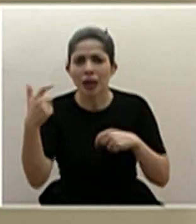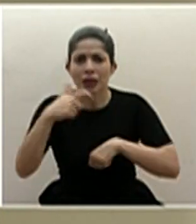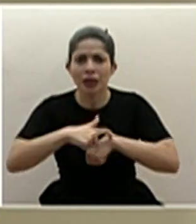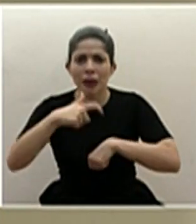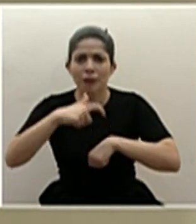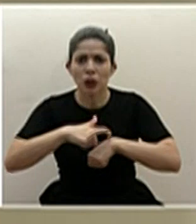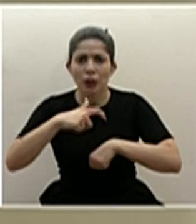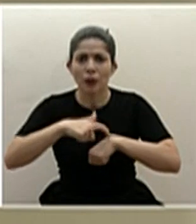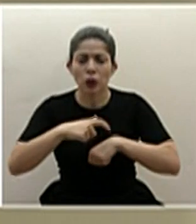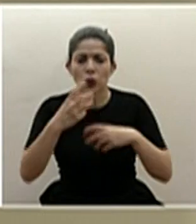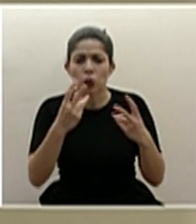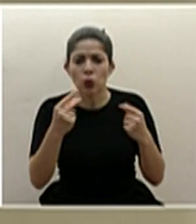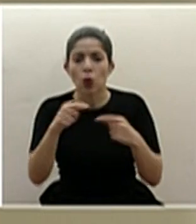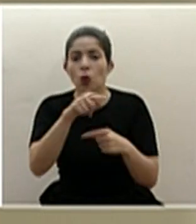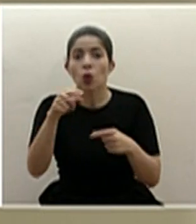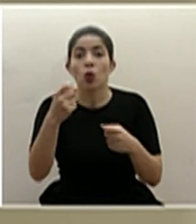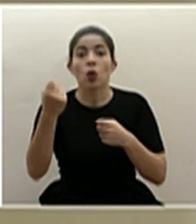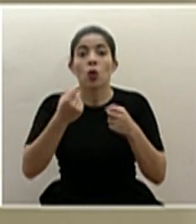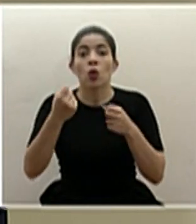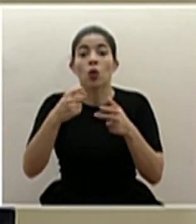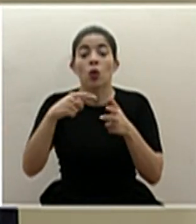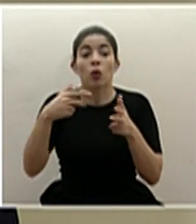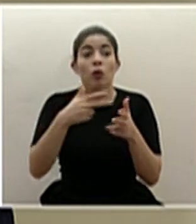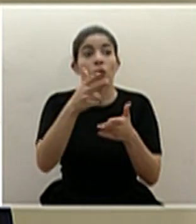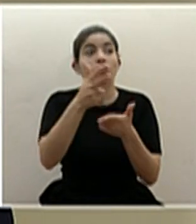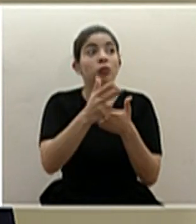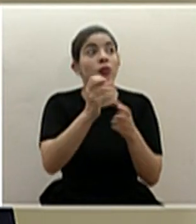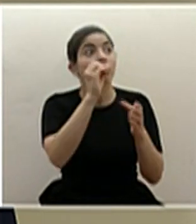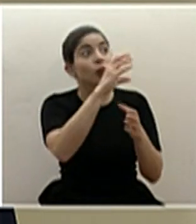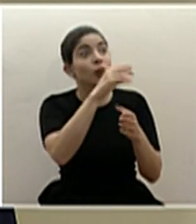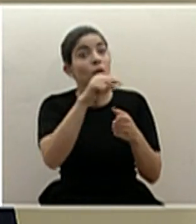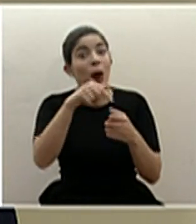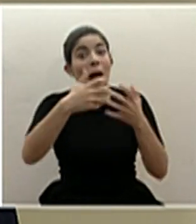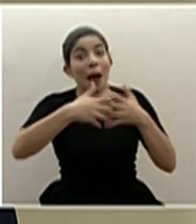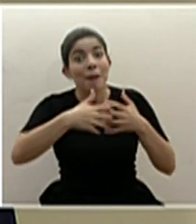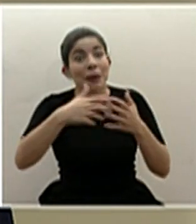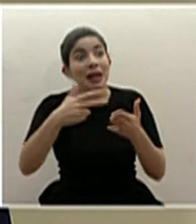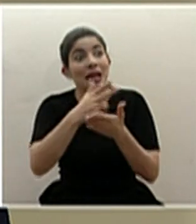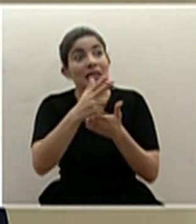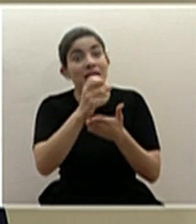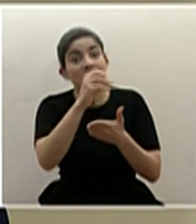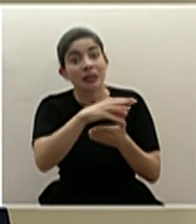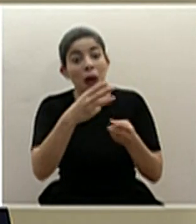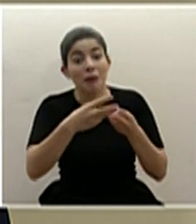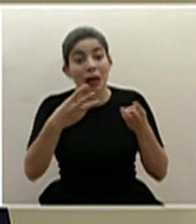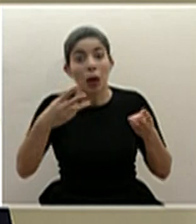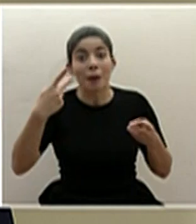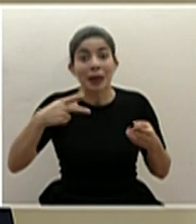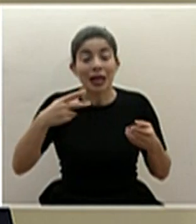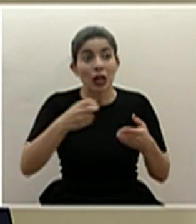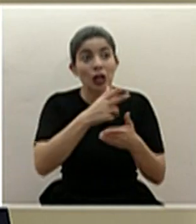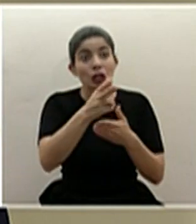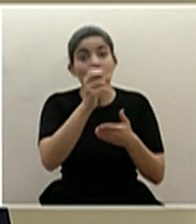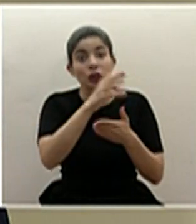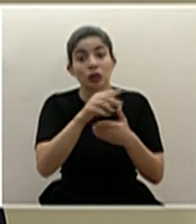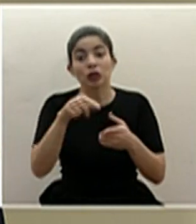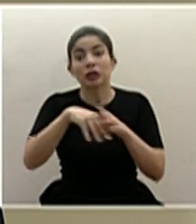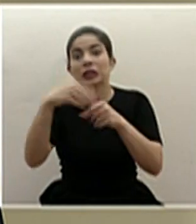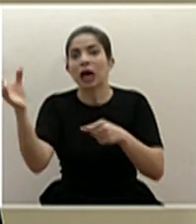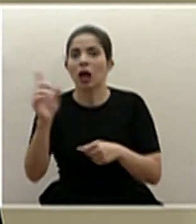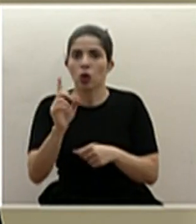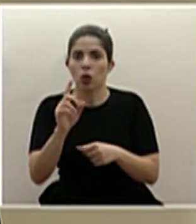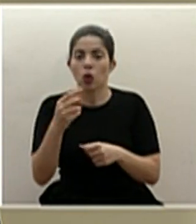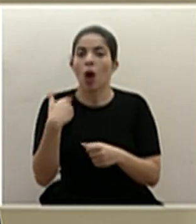ese asunto de que no salgan del almacén fiscal o de la misma empresa si tienen que ir. En el caso de los materiales peligrosos, también vamos a tener una